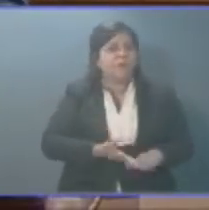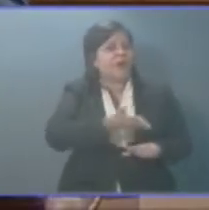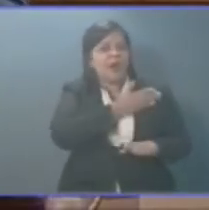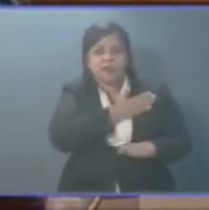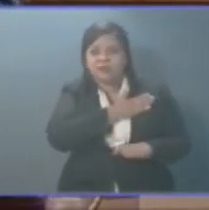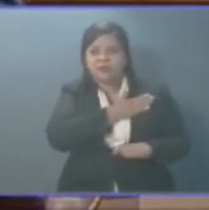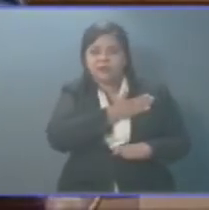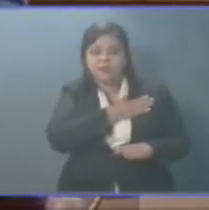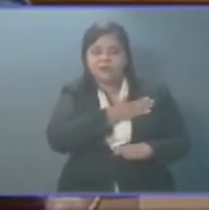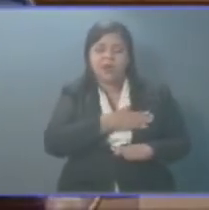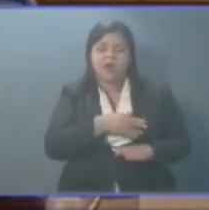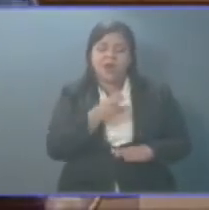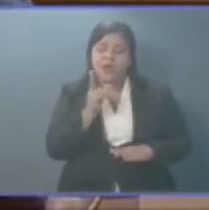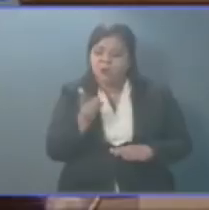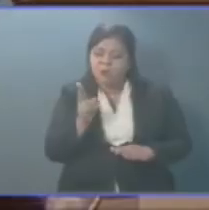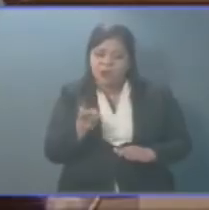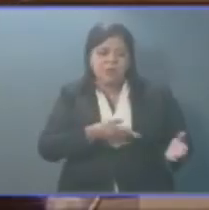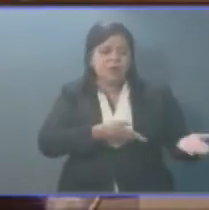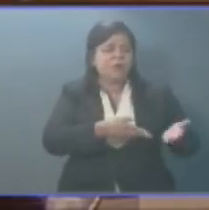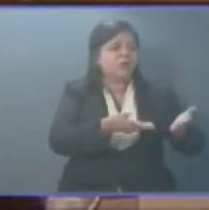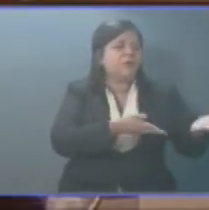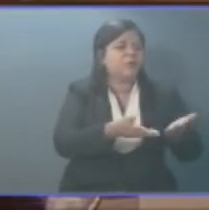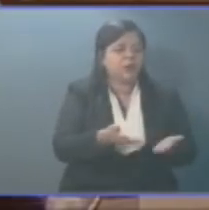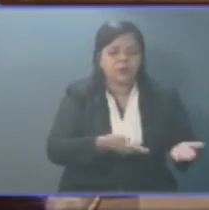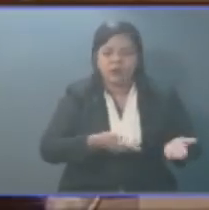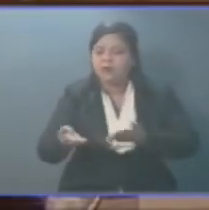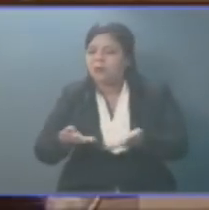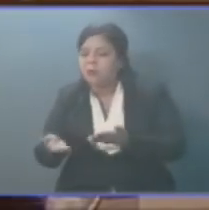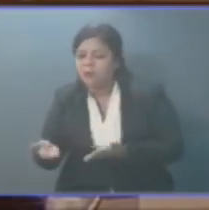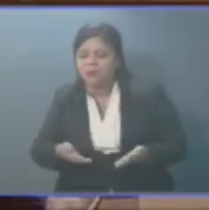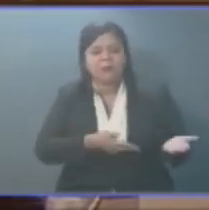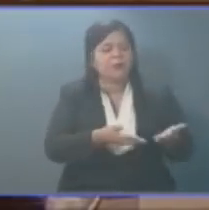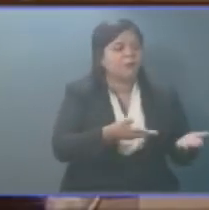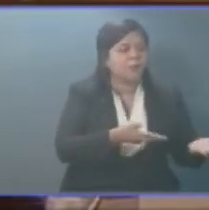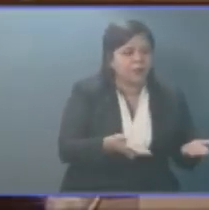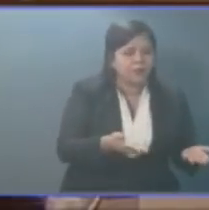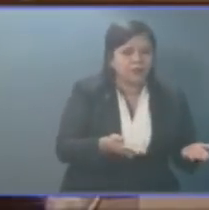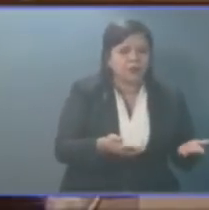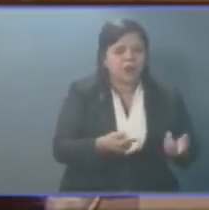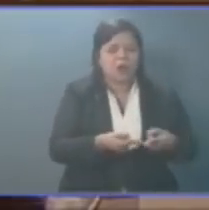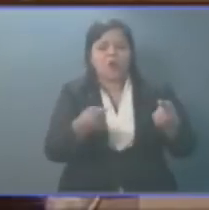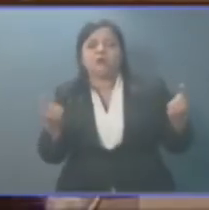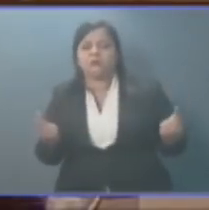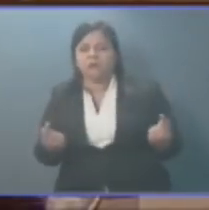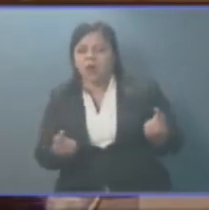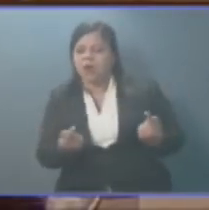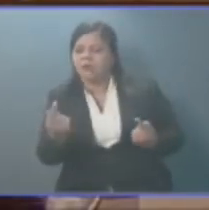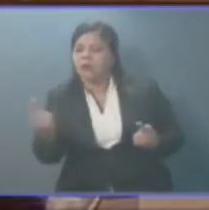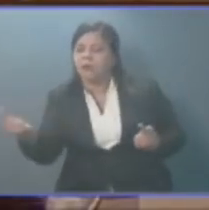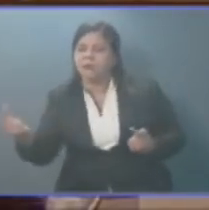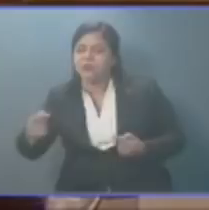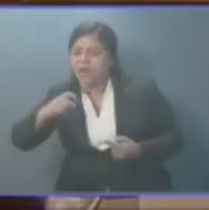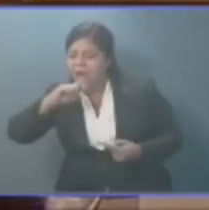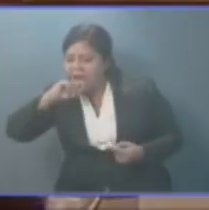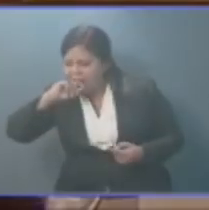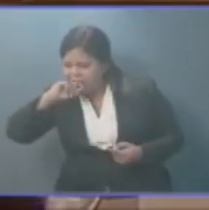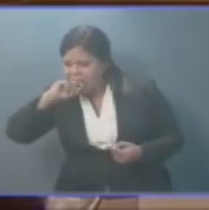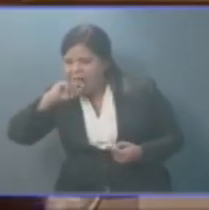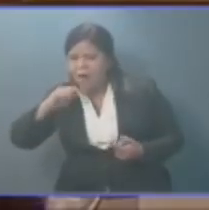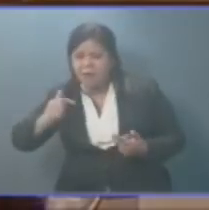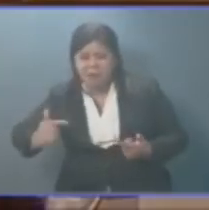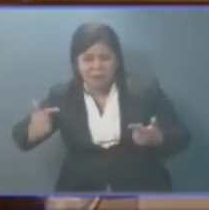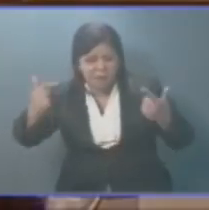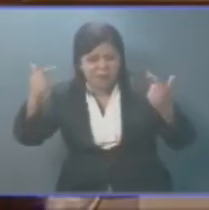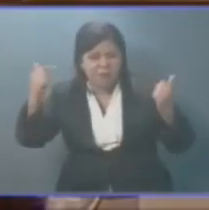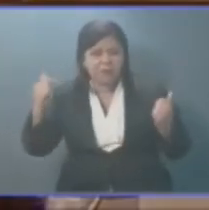por los mismos de siempre, sirviéndole a los mismos de siempre, en contra de los más vulnerables de una sociedad y